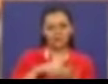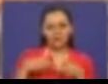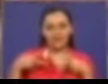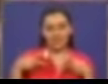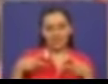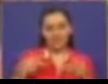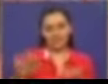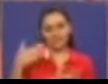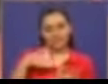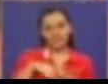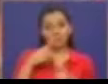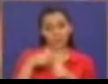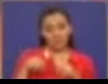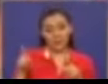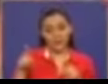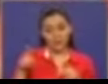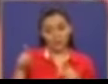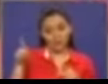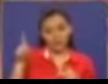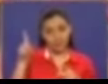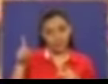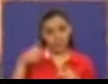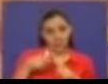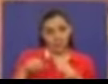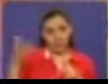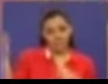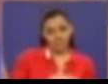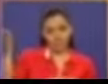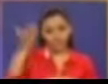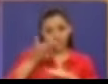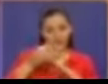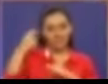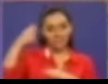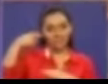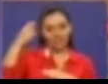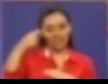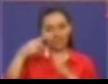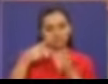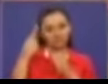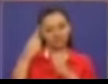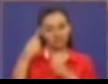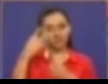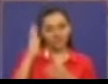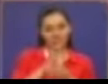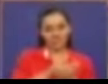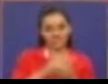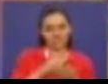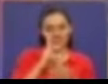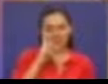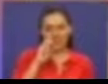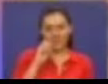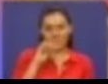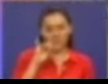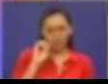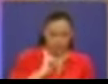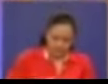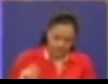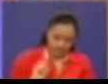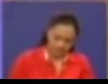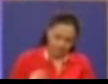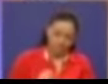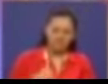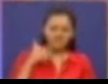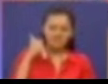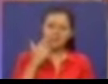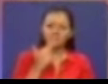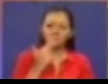cangrejada con la condición de que le pongan video a esa extraordinaria canción de Damiano. Ese es un genio, Damiano, ¿no? Al